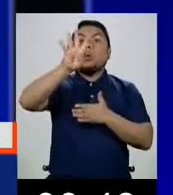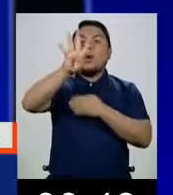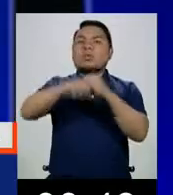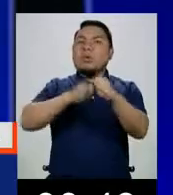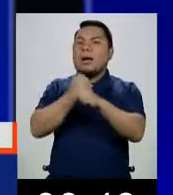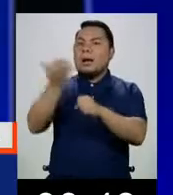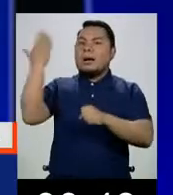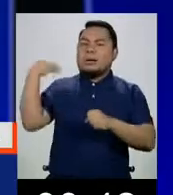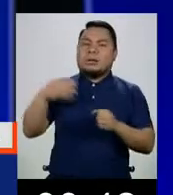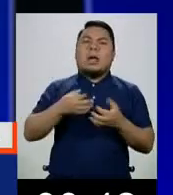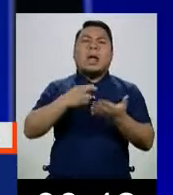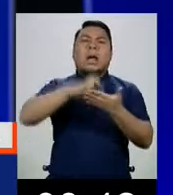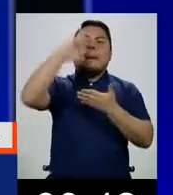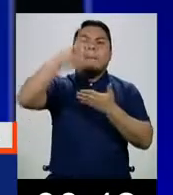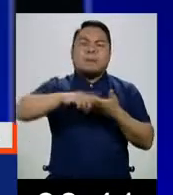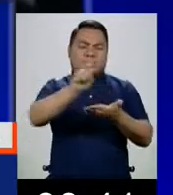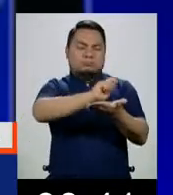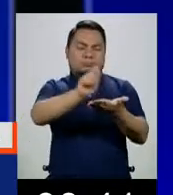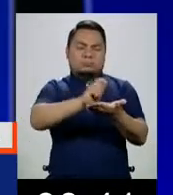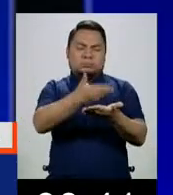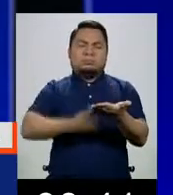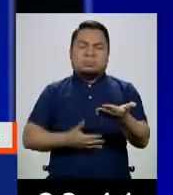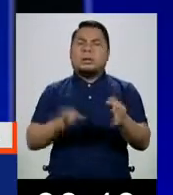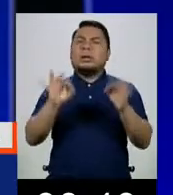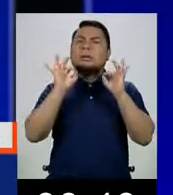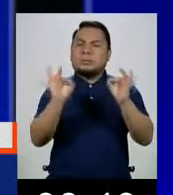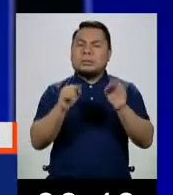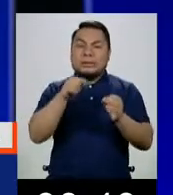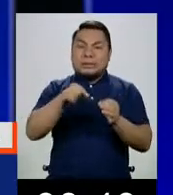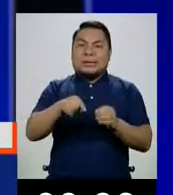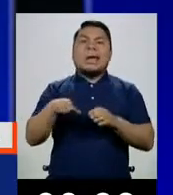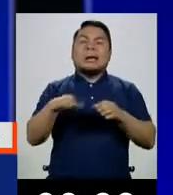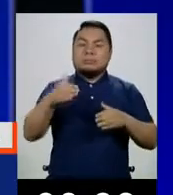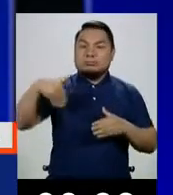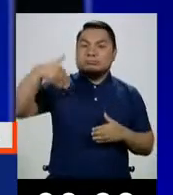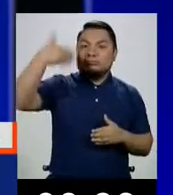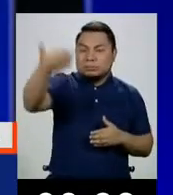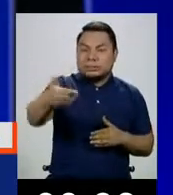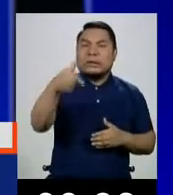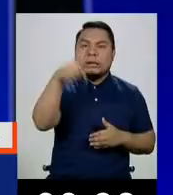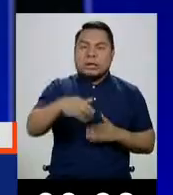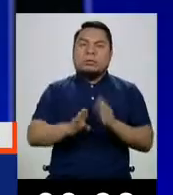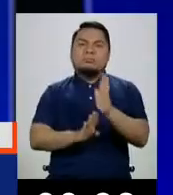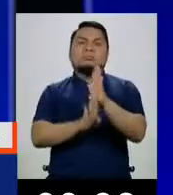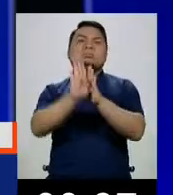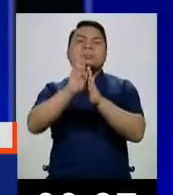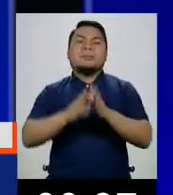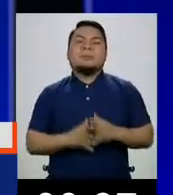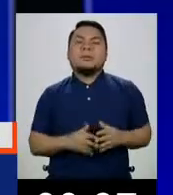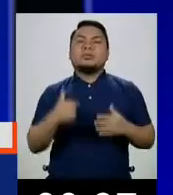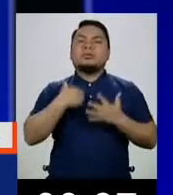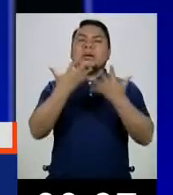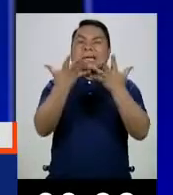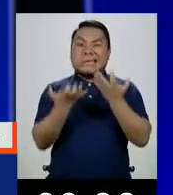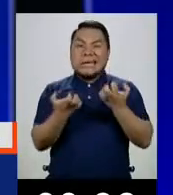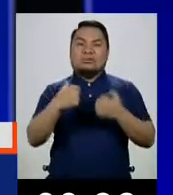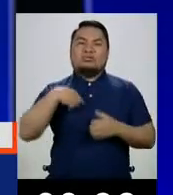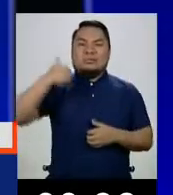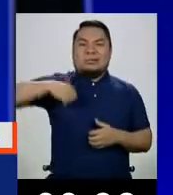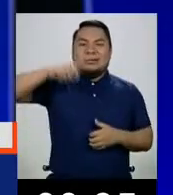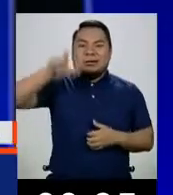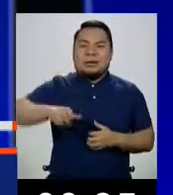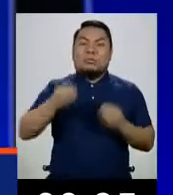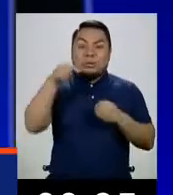propuestas absolutamente medibles y que van a hacer en los próximos días desarrollados quiero ser alcalde de lima